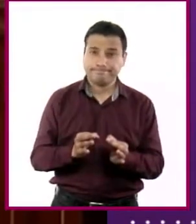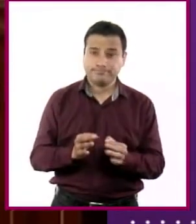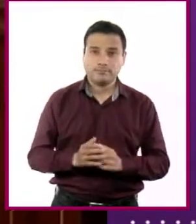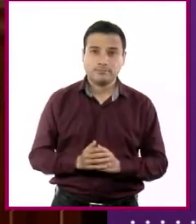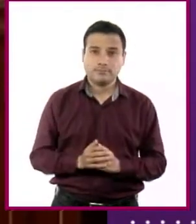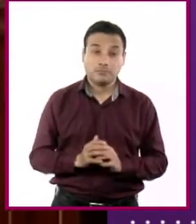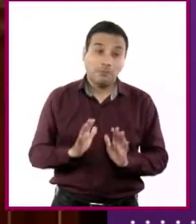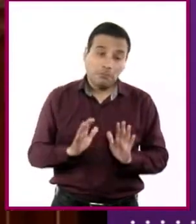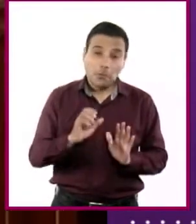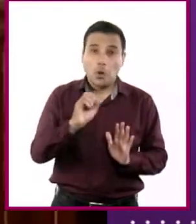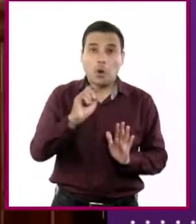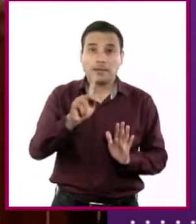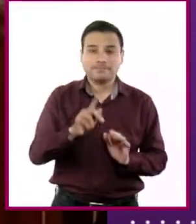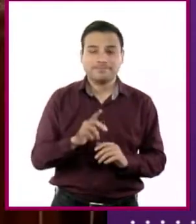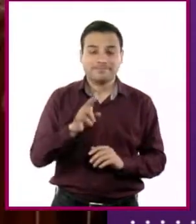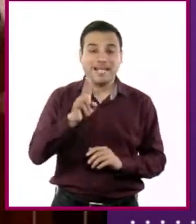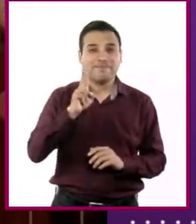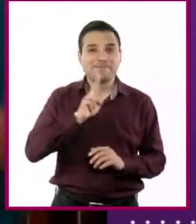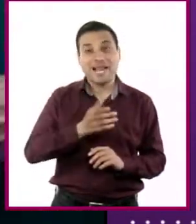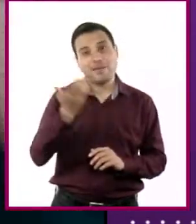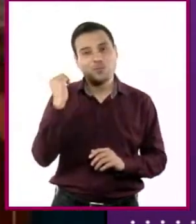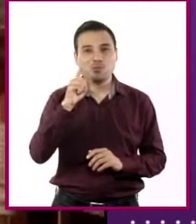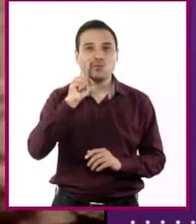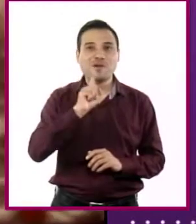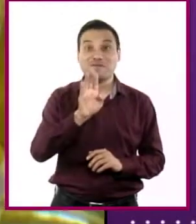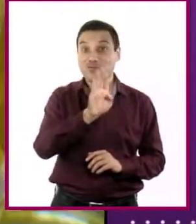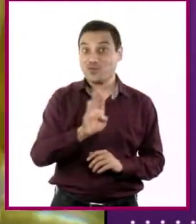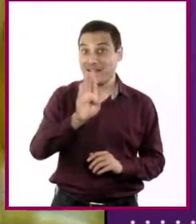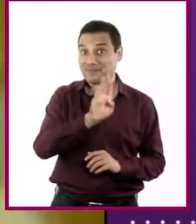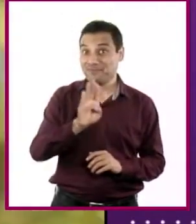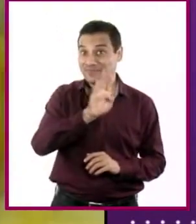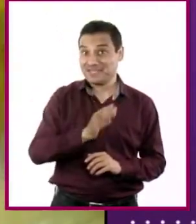Bueno, vamos con esta adivina. Oh. Vamos, Mr. Toot.